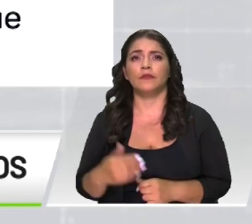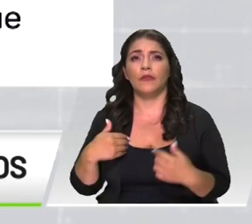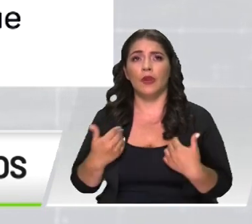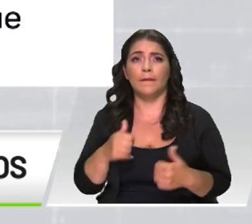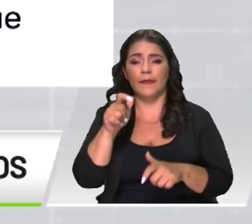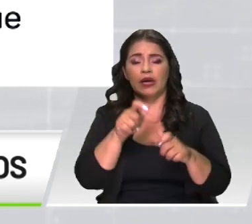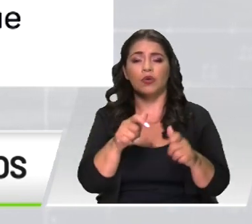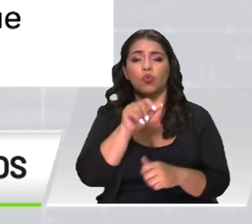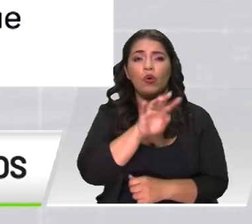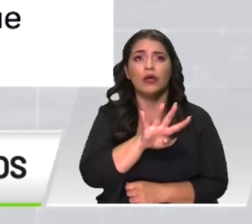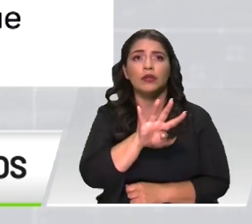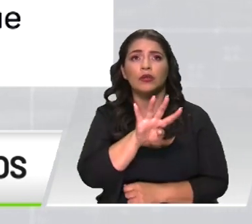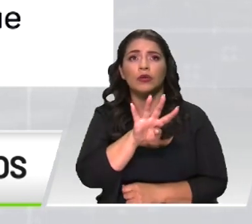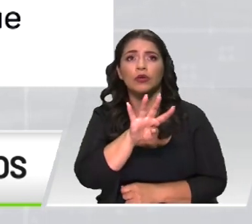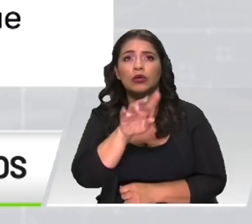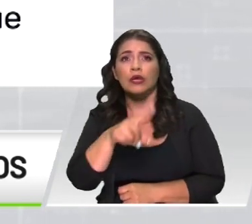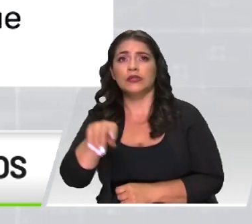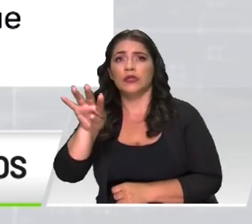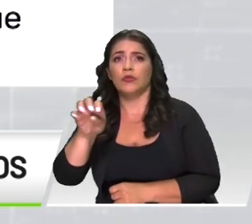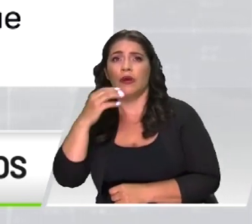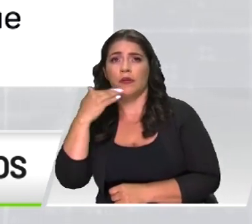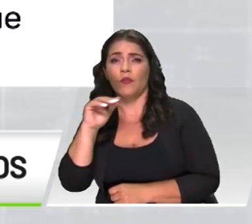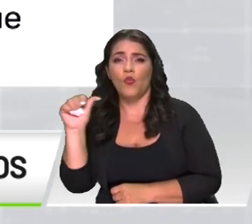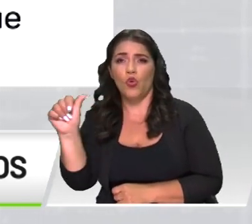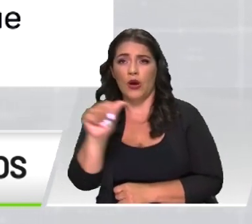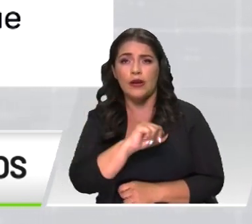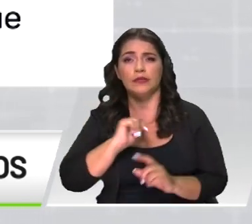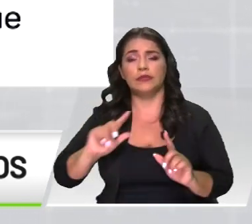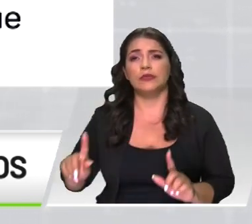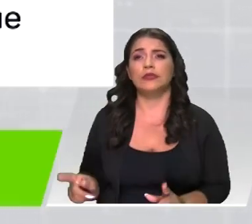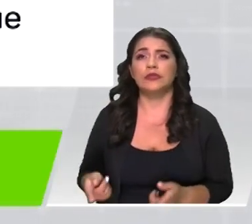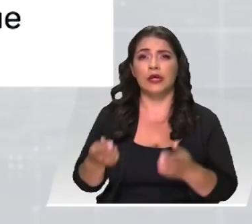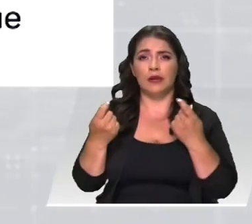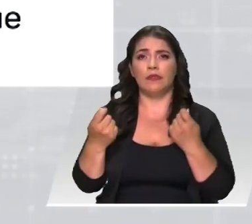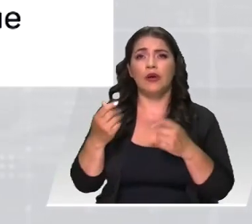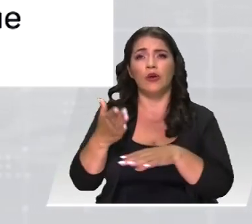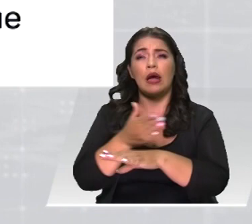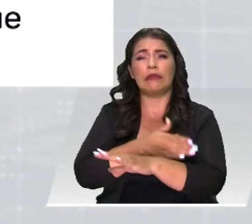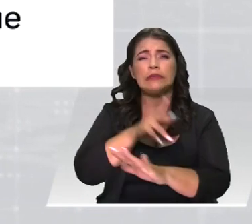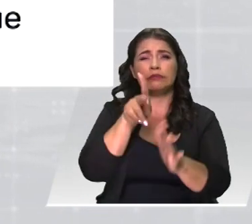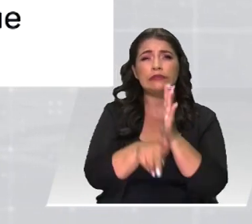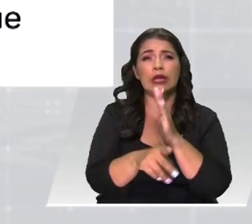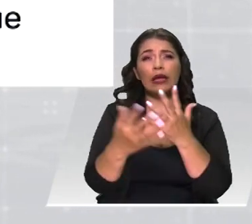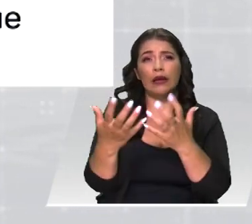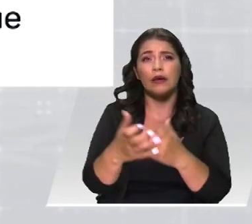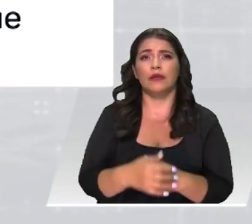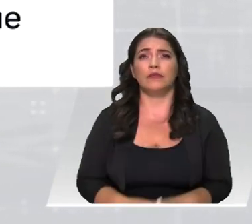de 419 mujeres que estuvieron en riesgo crítico de feminicidio